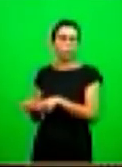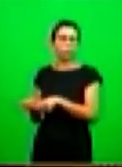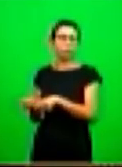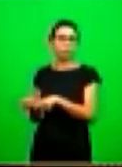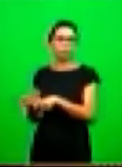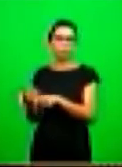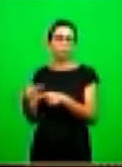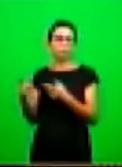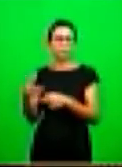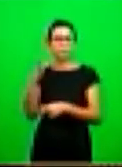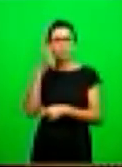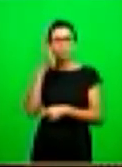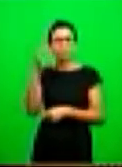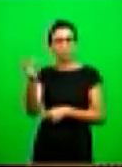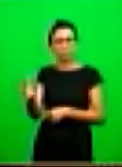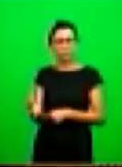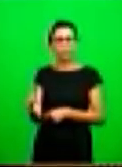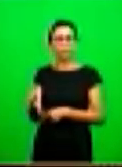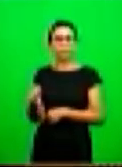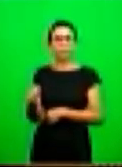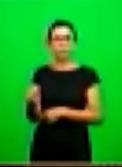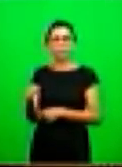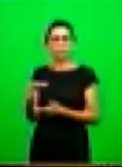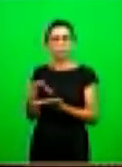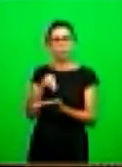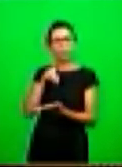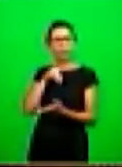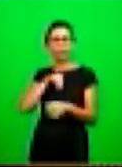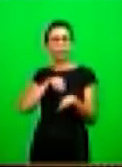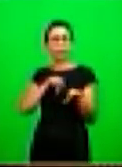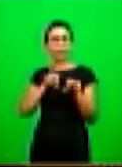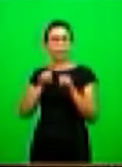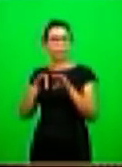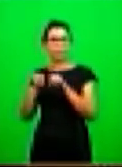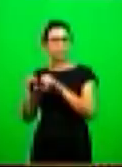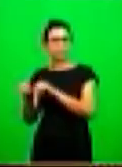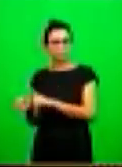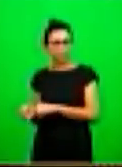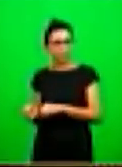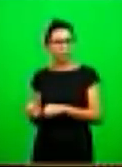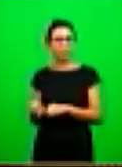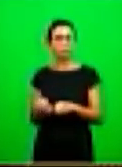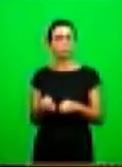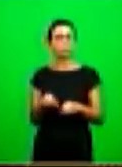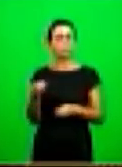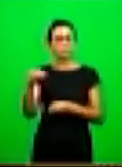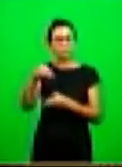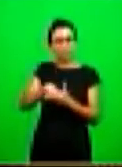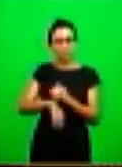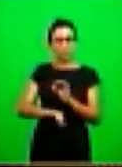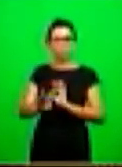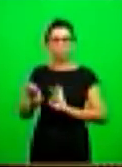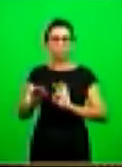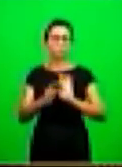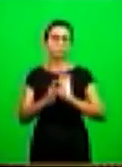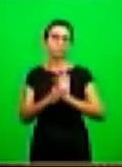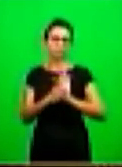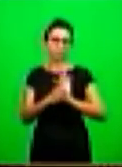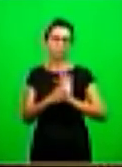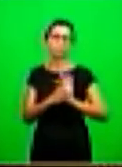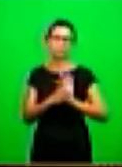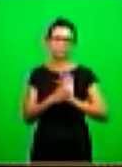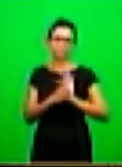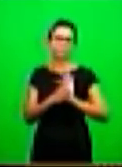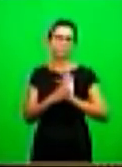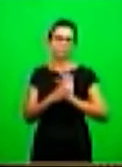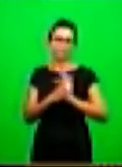Puede servir para nosotros de alerta, una enseñanza para portarnos de una forma a estar dentro de ese proyecto glorioso que